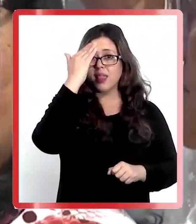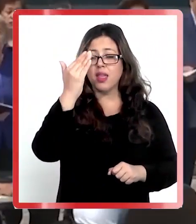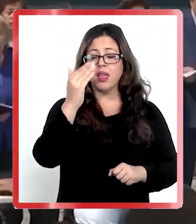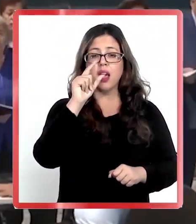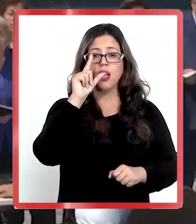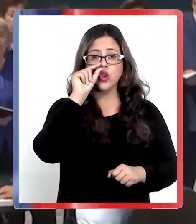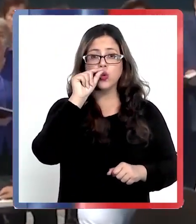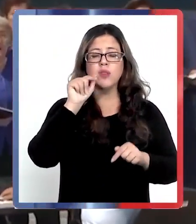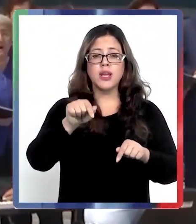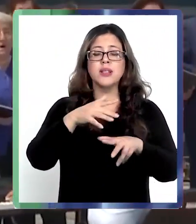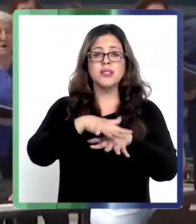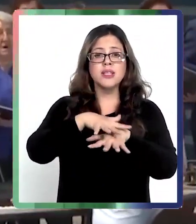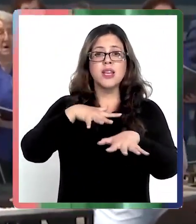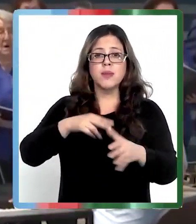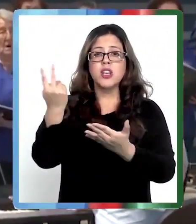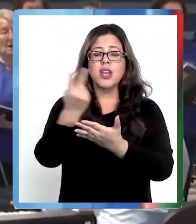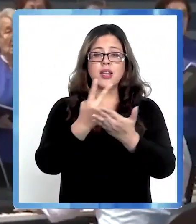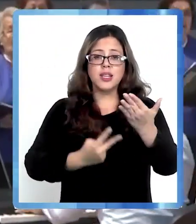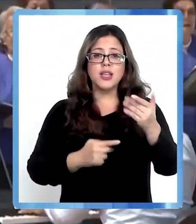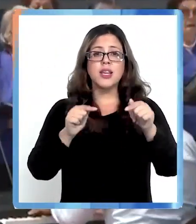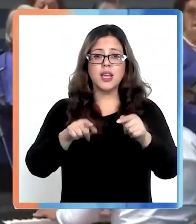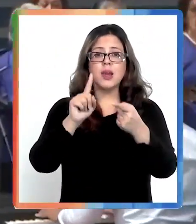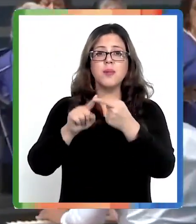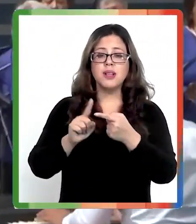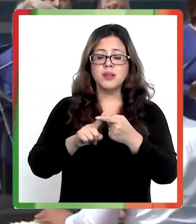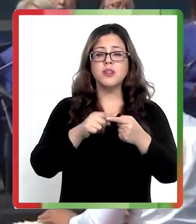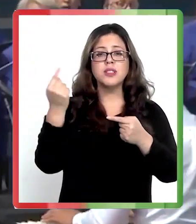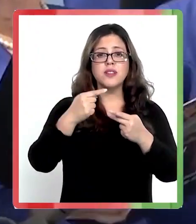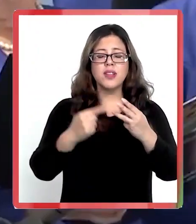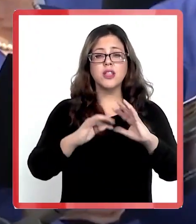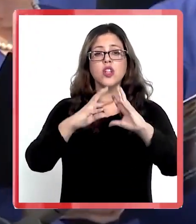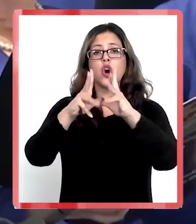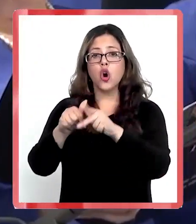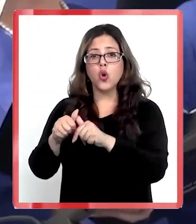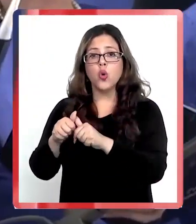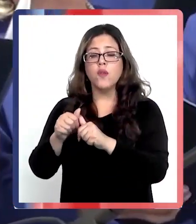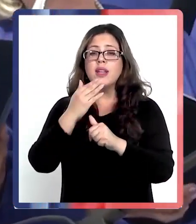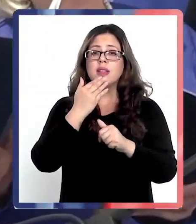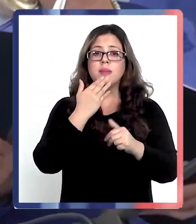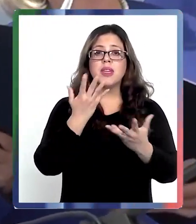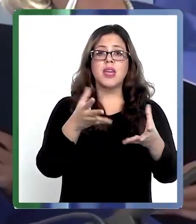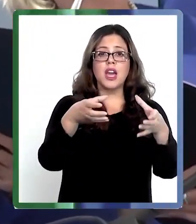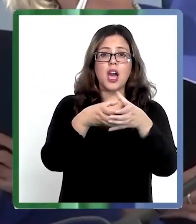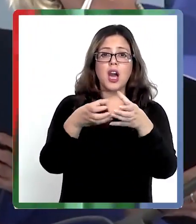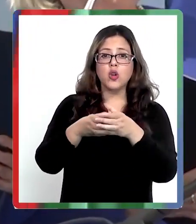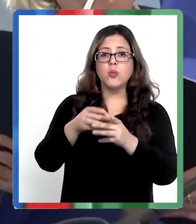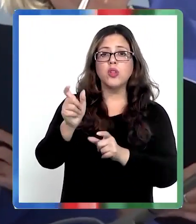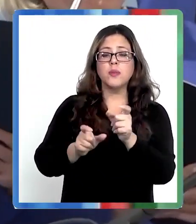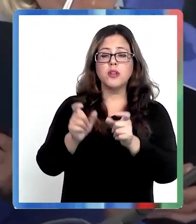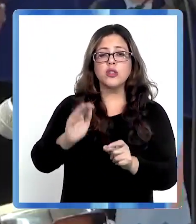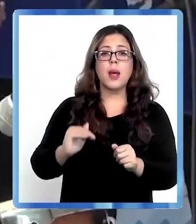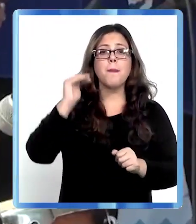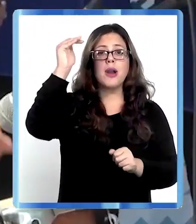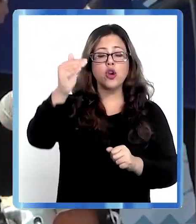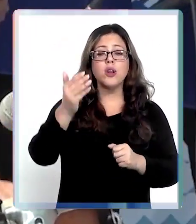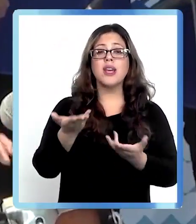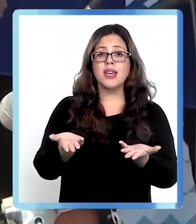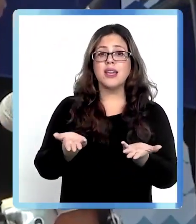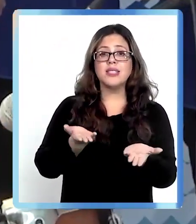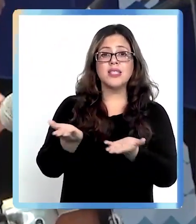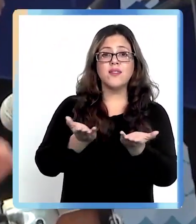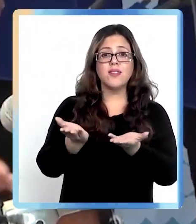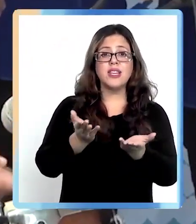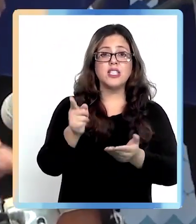de octubre, con una ceremonia artística en la que participaron distintos clubes y organizaciones de personas mayores. El